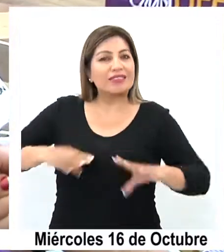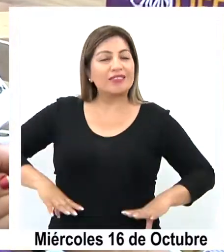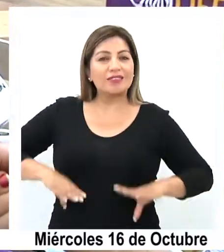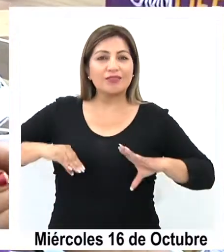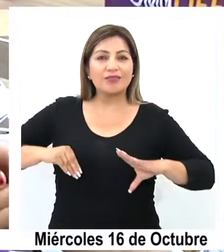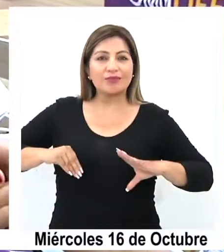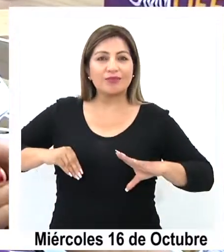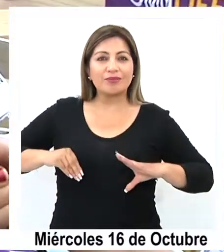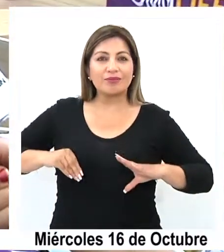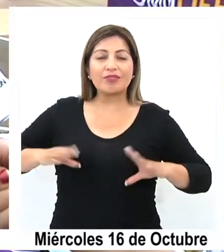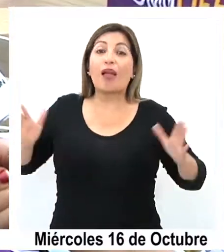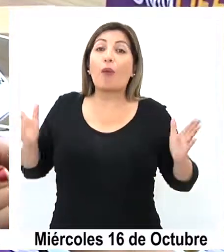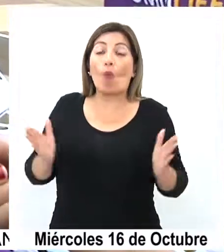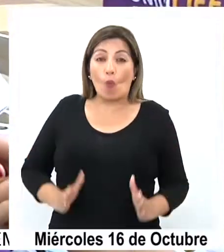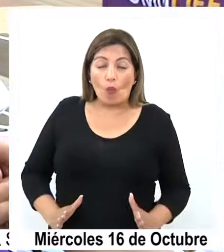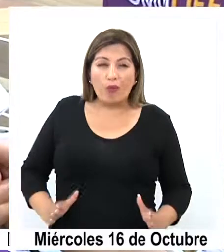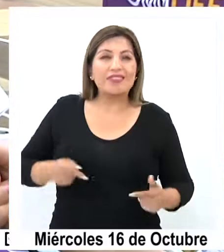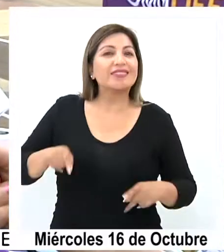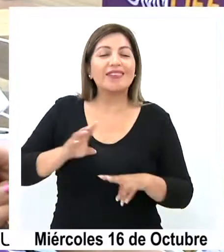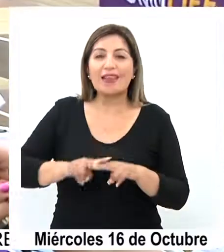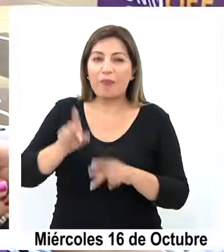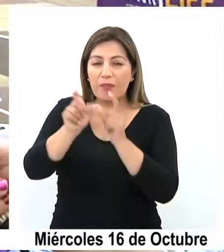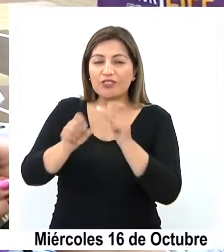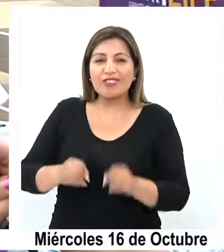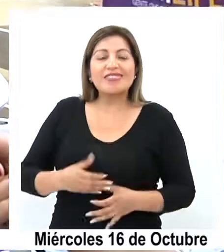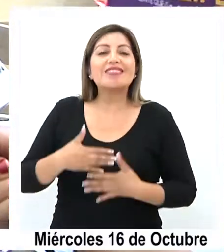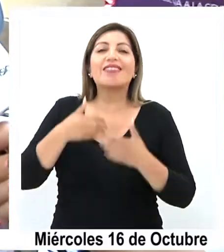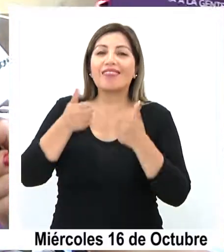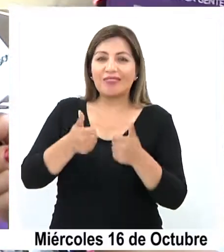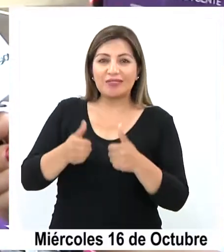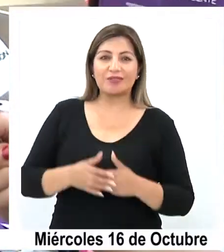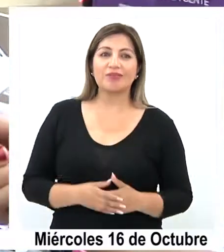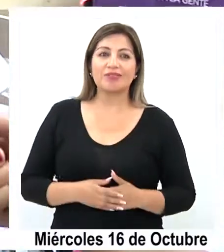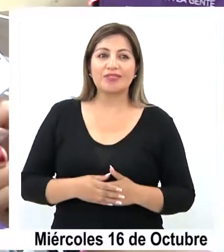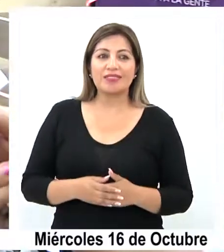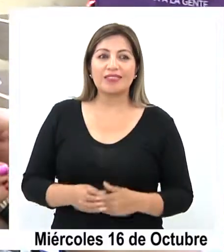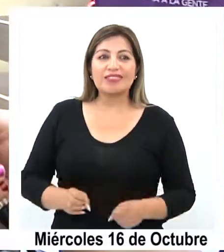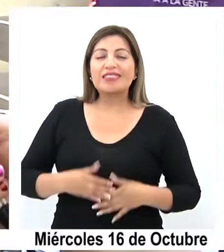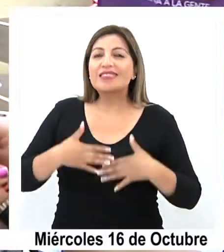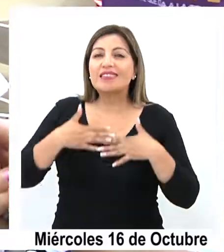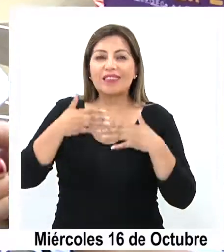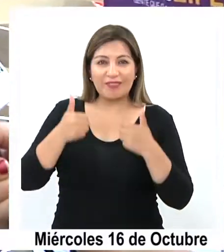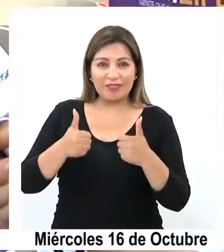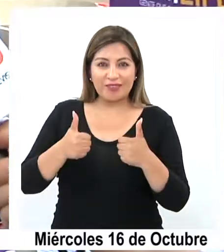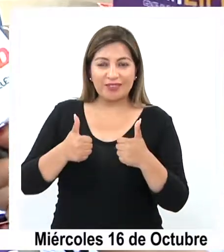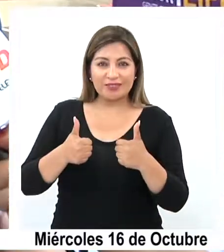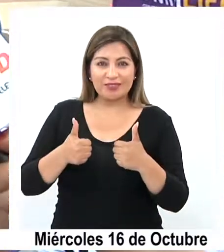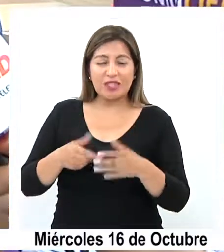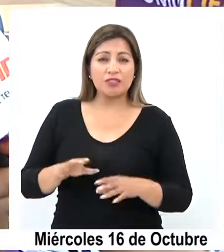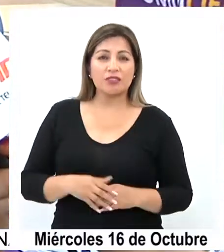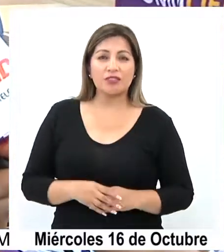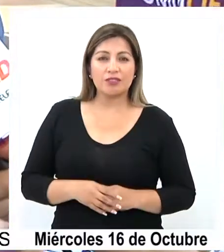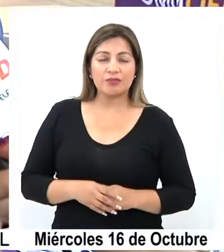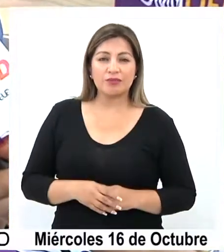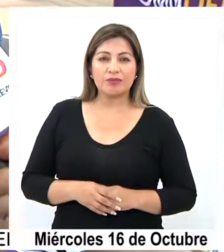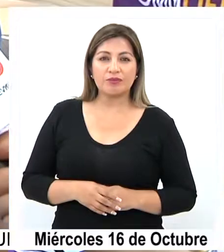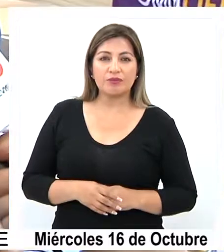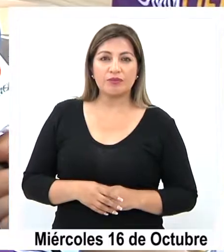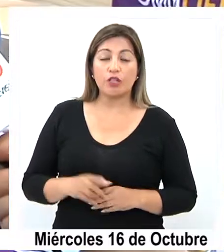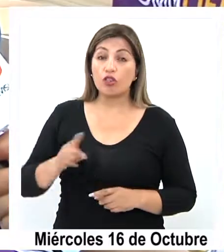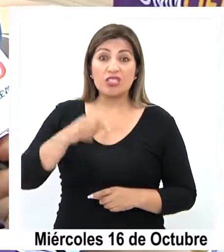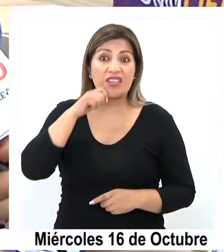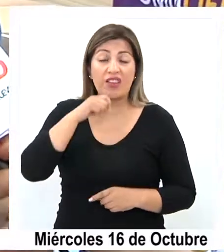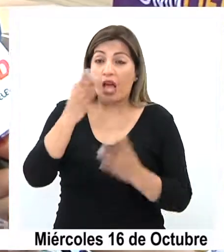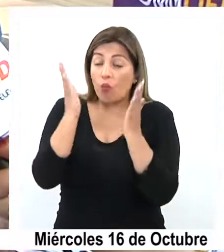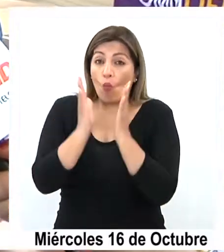mucho con la reducción de peso, más que nada que la persona se sienta bien, se sienta bien con ella misma. No es tanto que quede